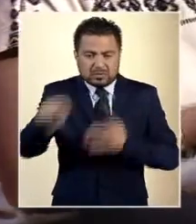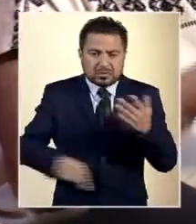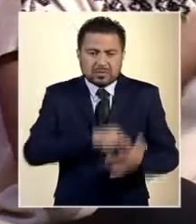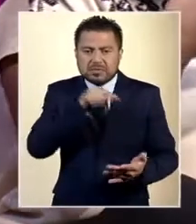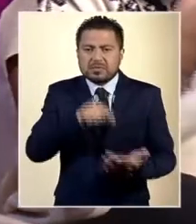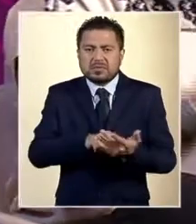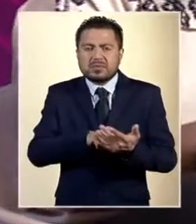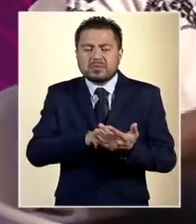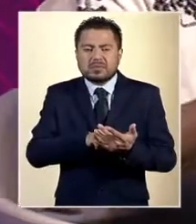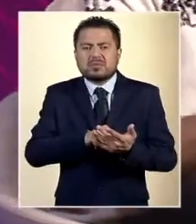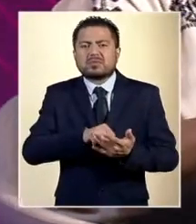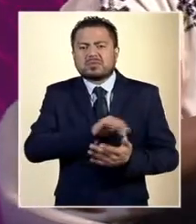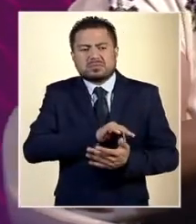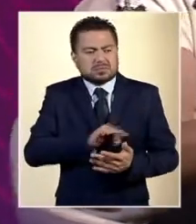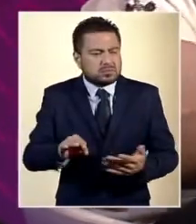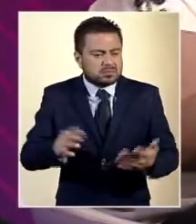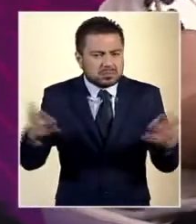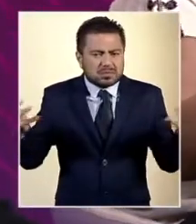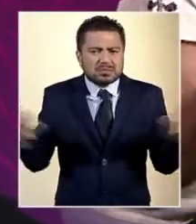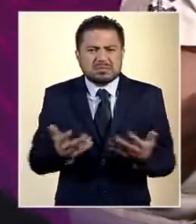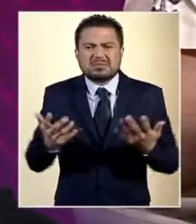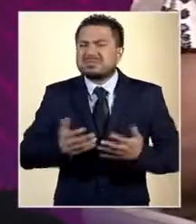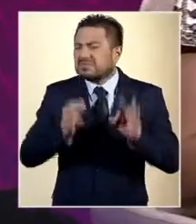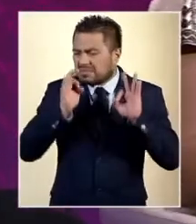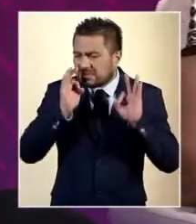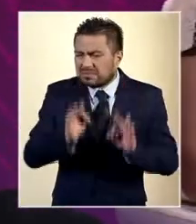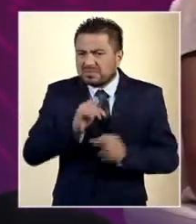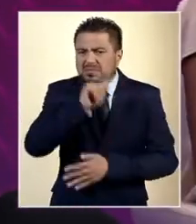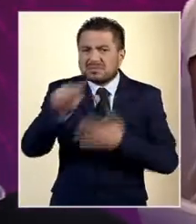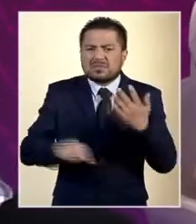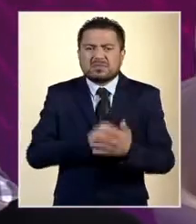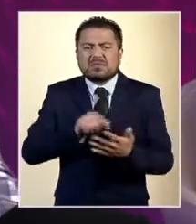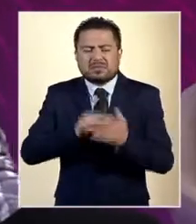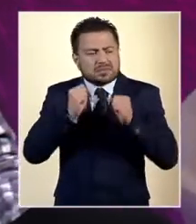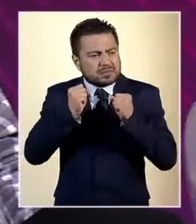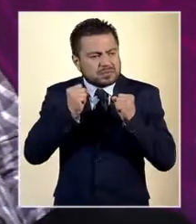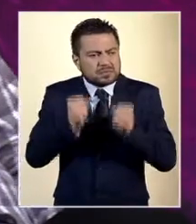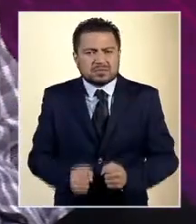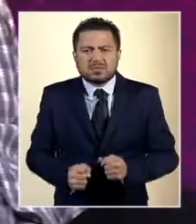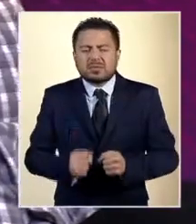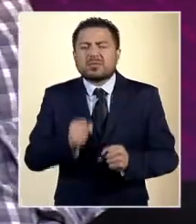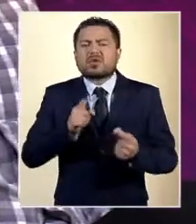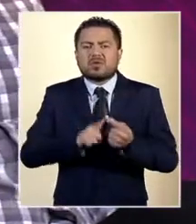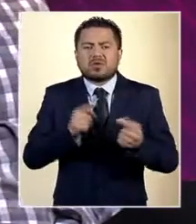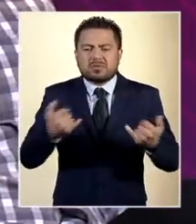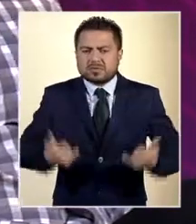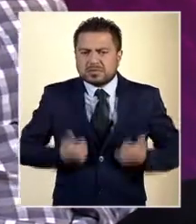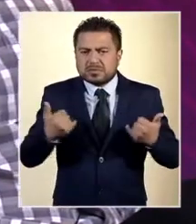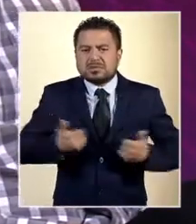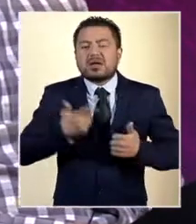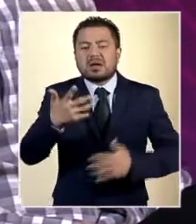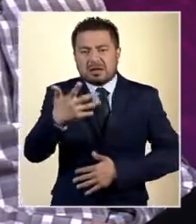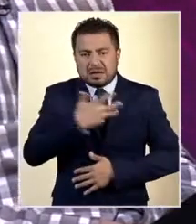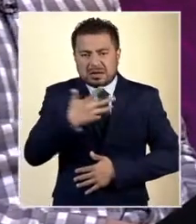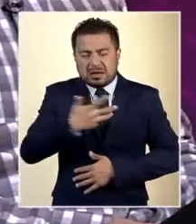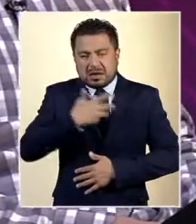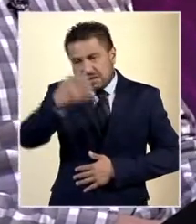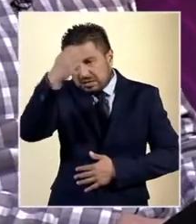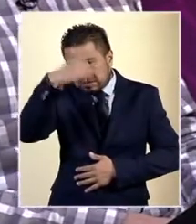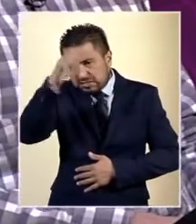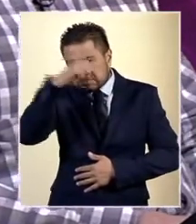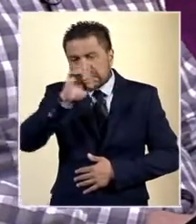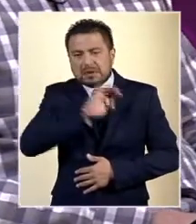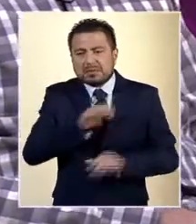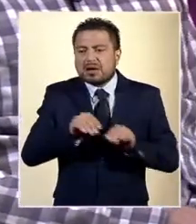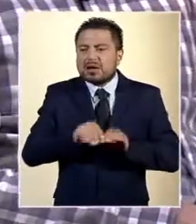espacio se esté haciendo realmente un espacio seguro, donde los chavos tengan la experiencia